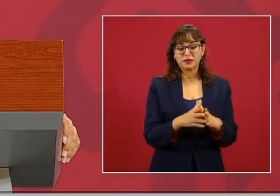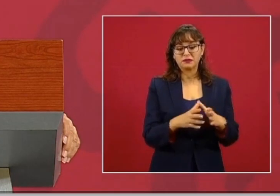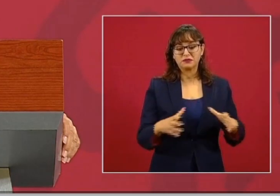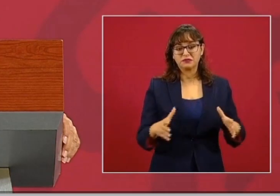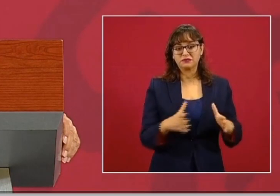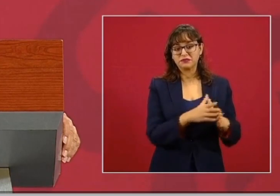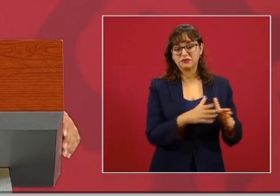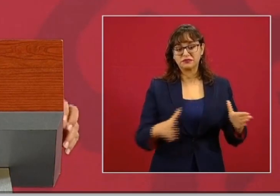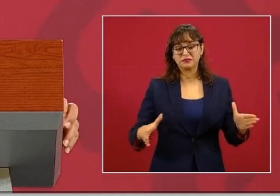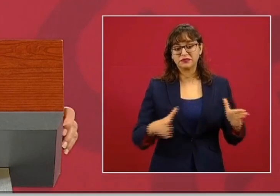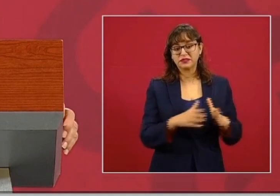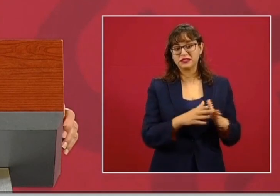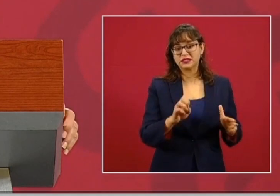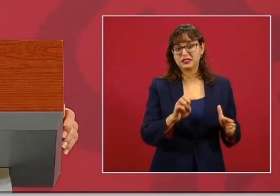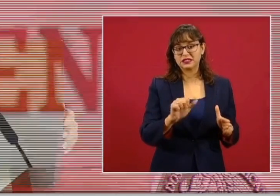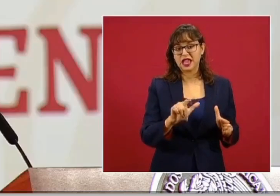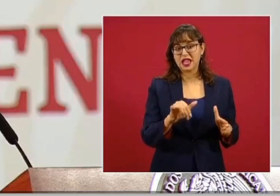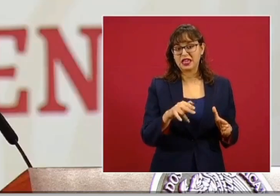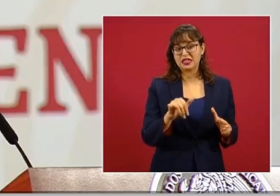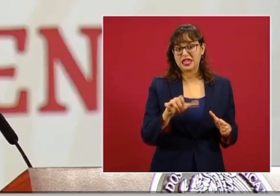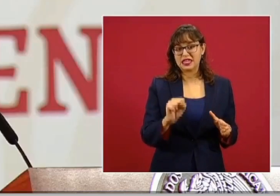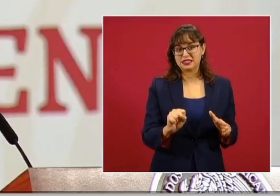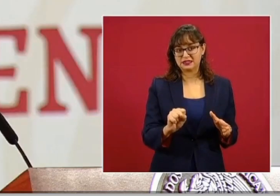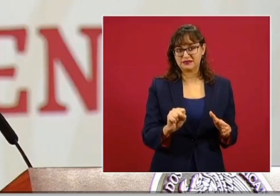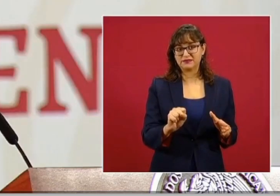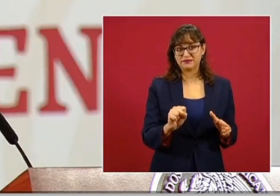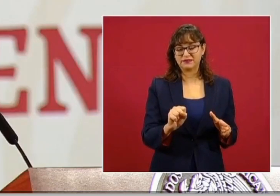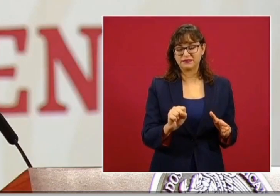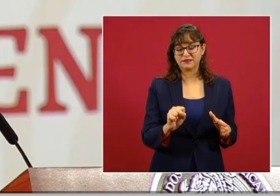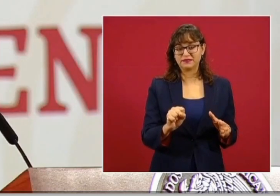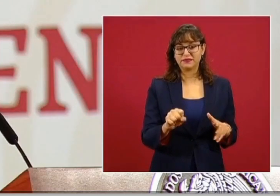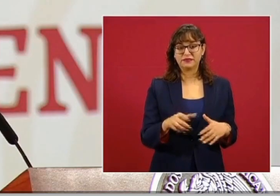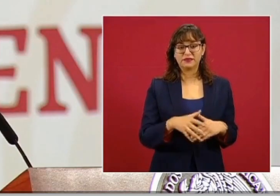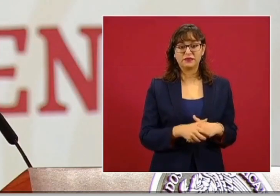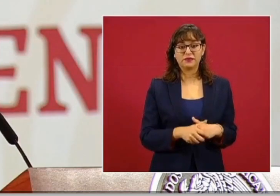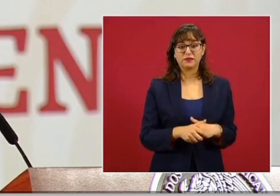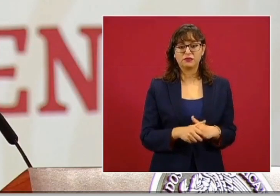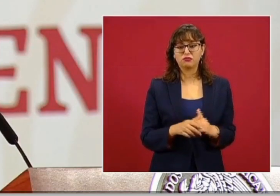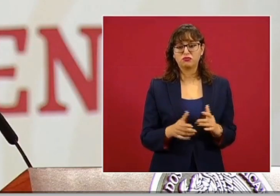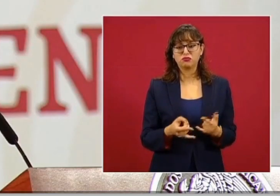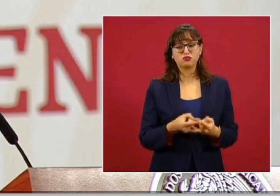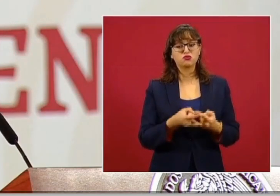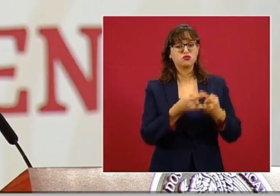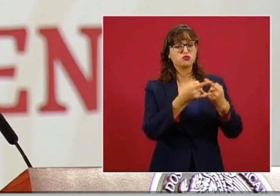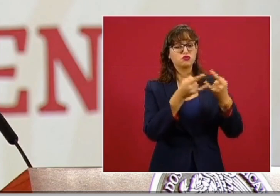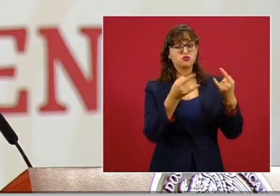novelas y artículos, pero para favorecer al régimen.